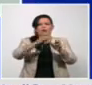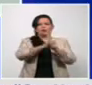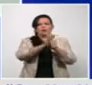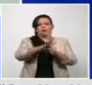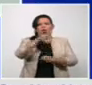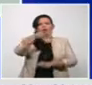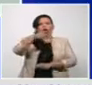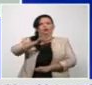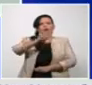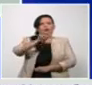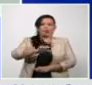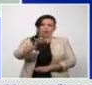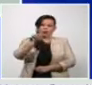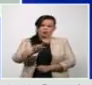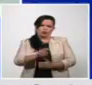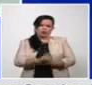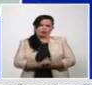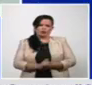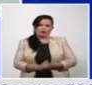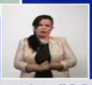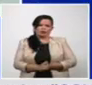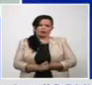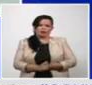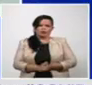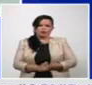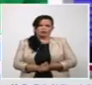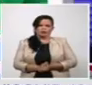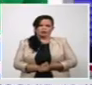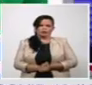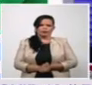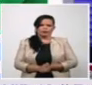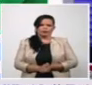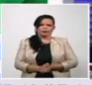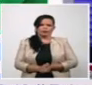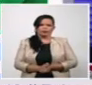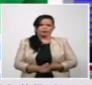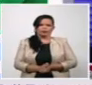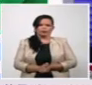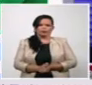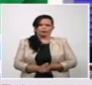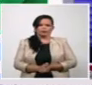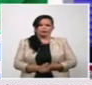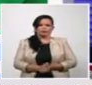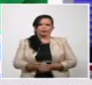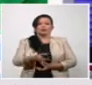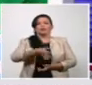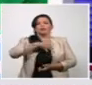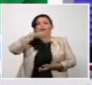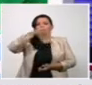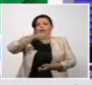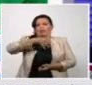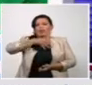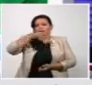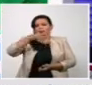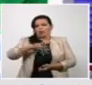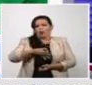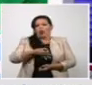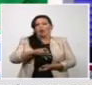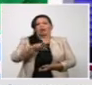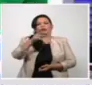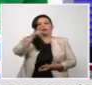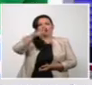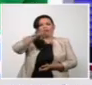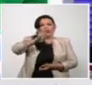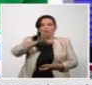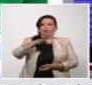autóctonos que también, como habíamos comentado, para este territorio, para el comportamiento que